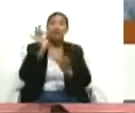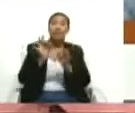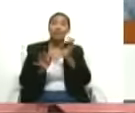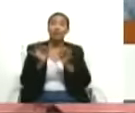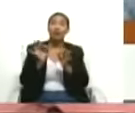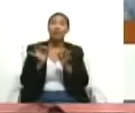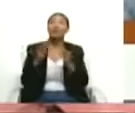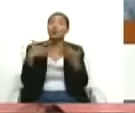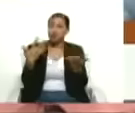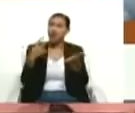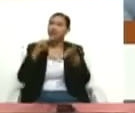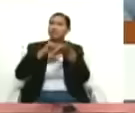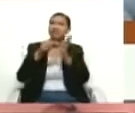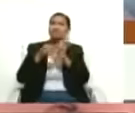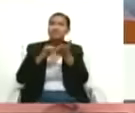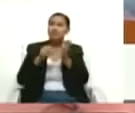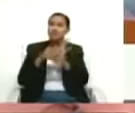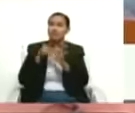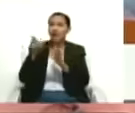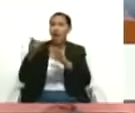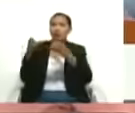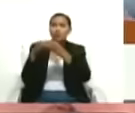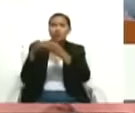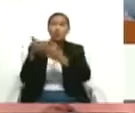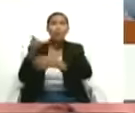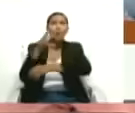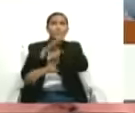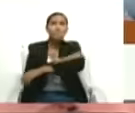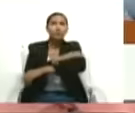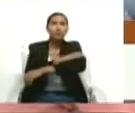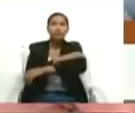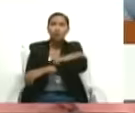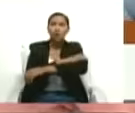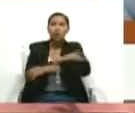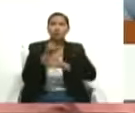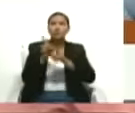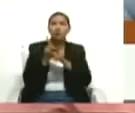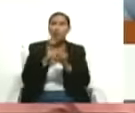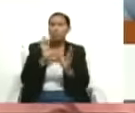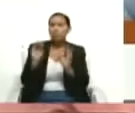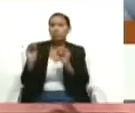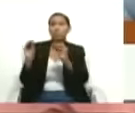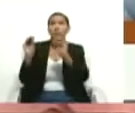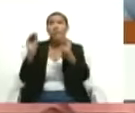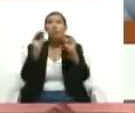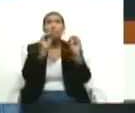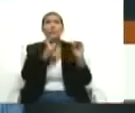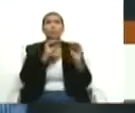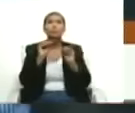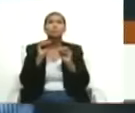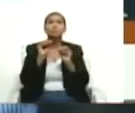lo que ha significado que estos criminales se hayan prestado para